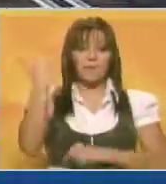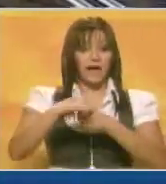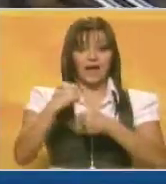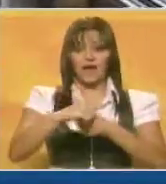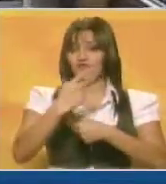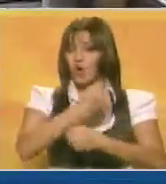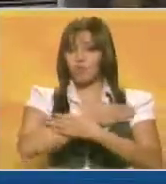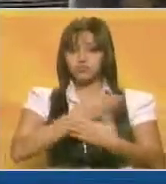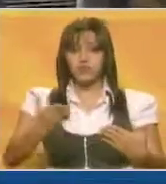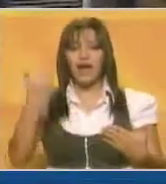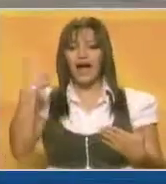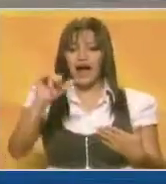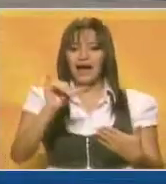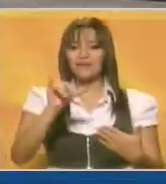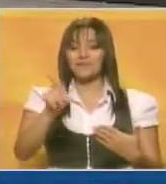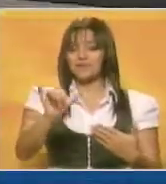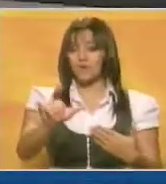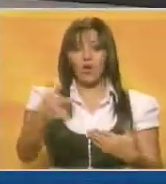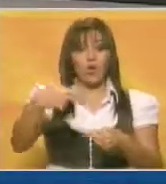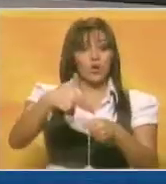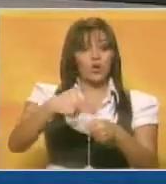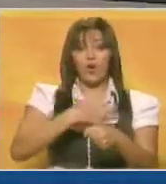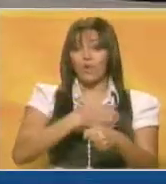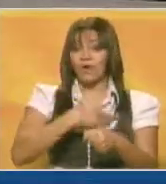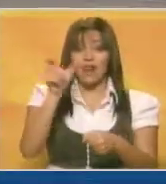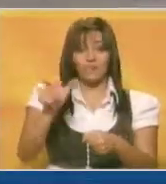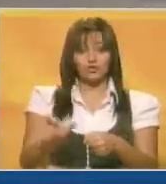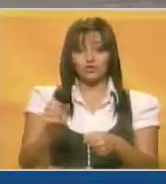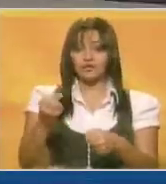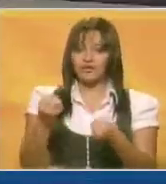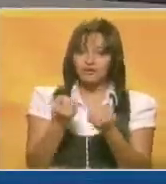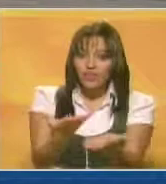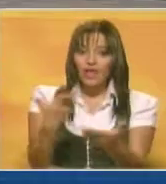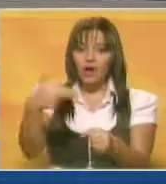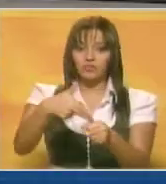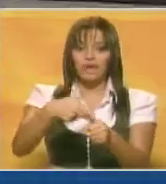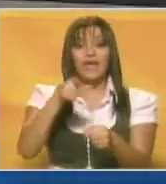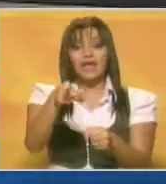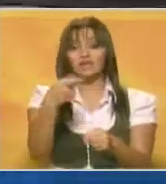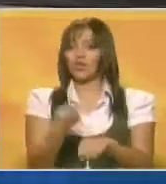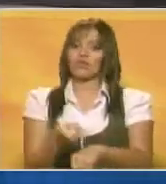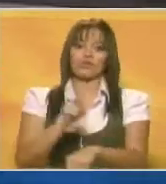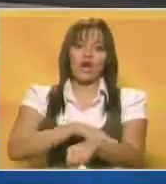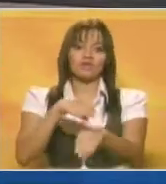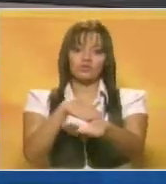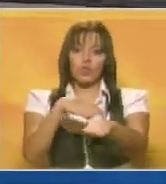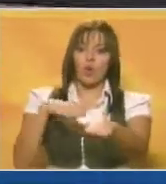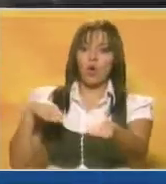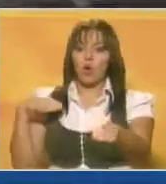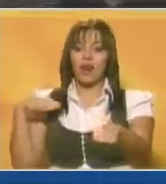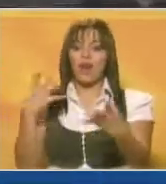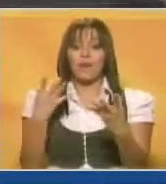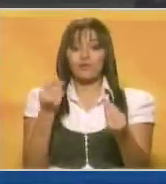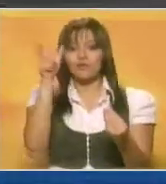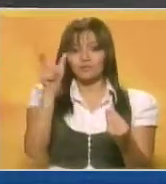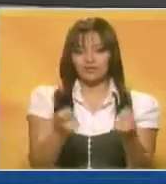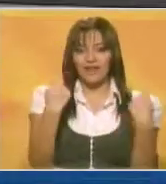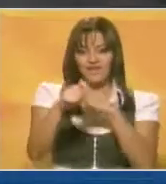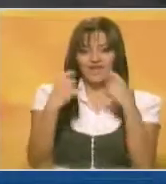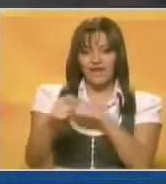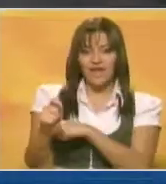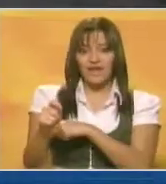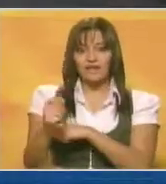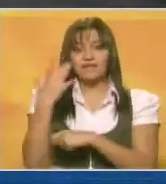puertas. Las estaciones de servicios no pudieron surtir a la población de combustible, lo cual generó largas colas. Numerosos comercios del casco